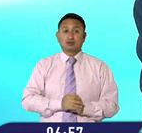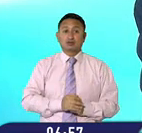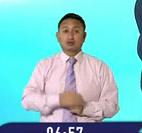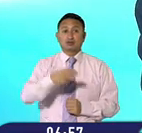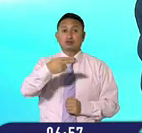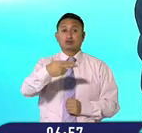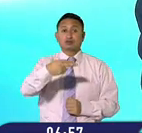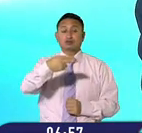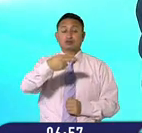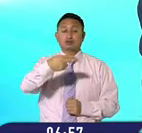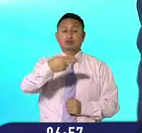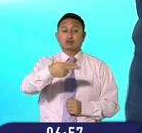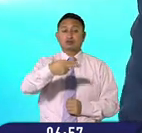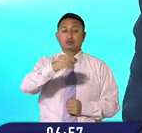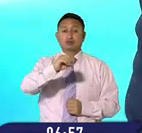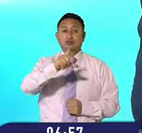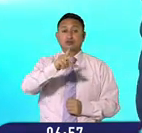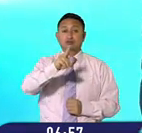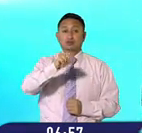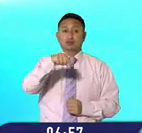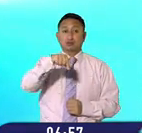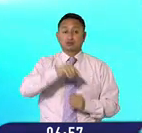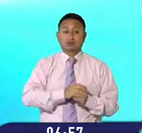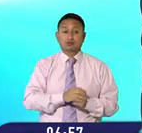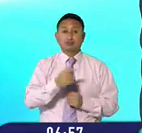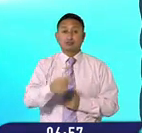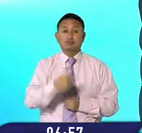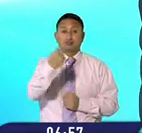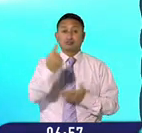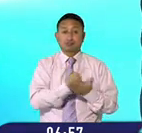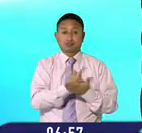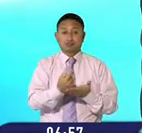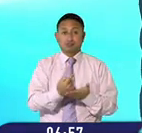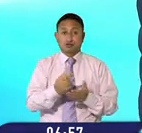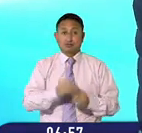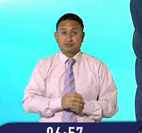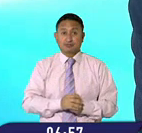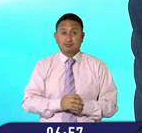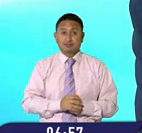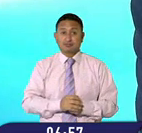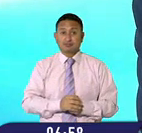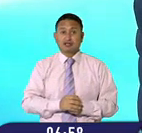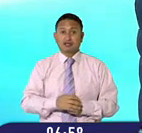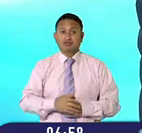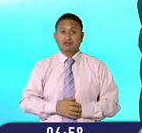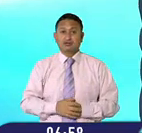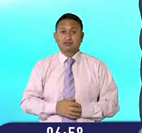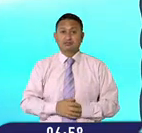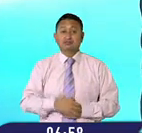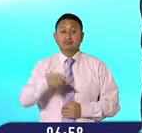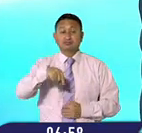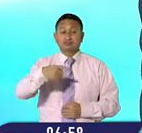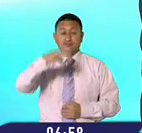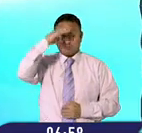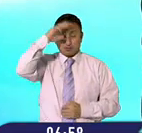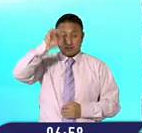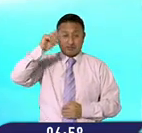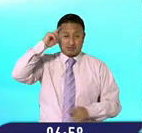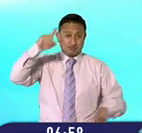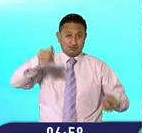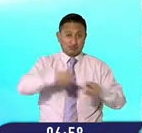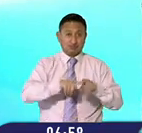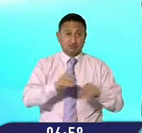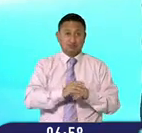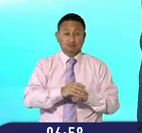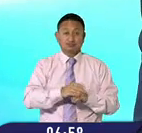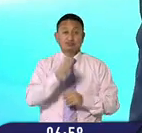diplomática que mantendrá en las siguientes semanas: sellar los acuerdos comerciales con México y renegociar la deuda externa con China. Son algunas